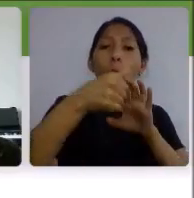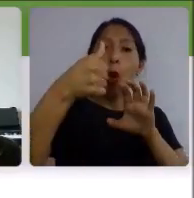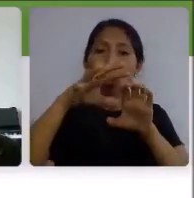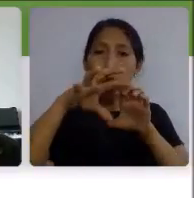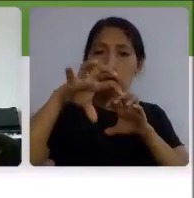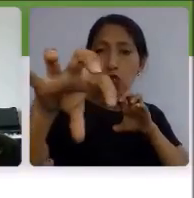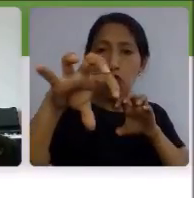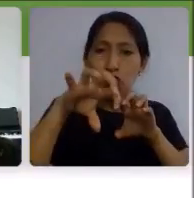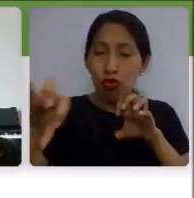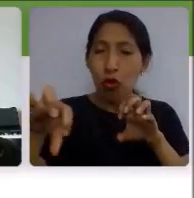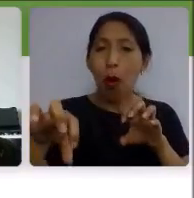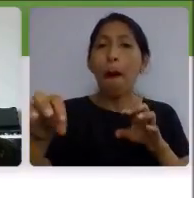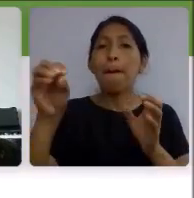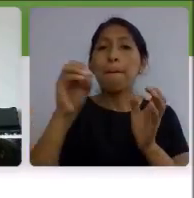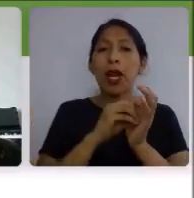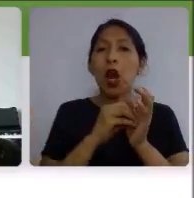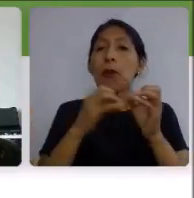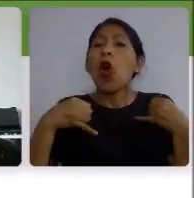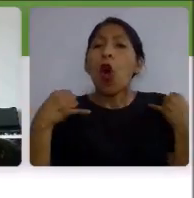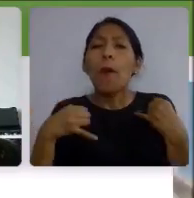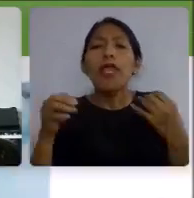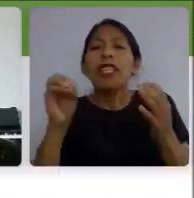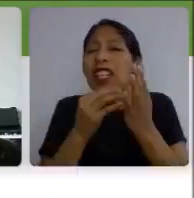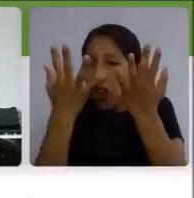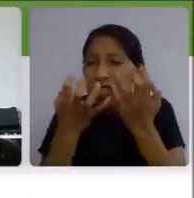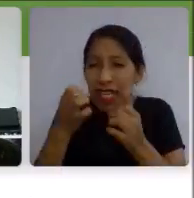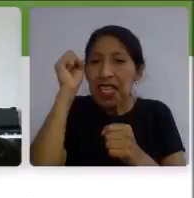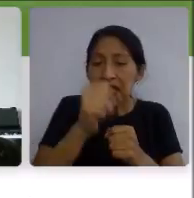esto es menor. Es decir, los más arriesgados son los jóvenes.